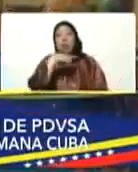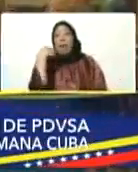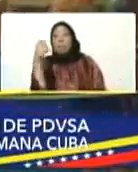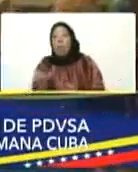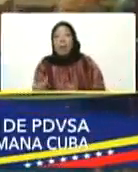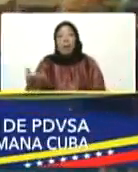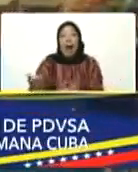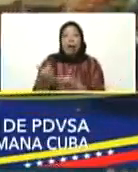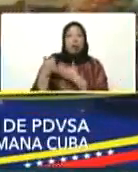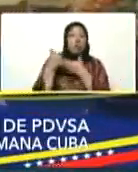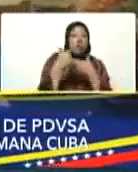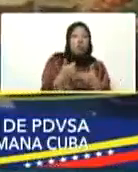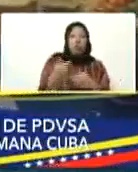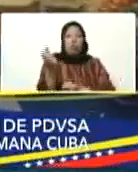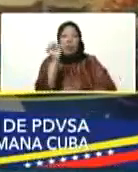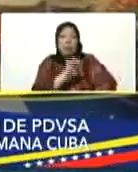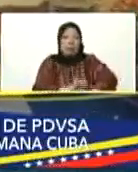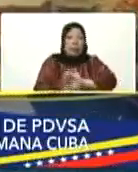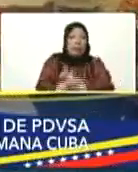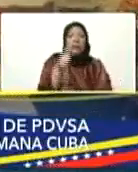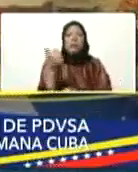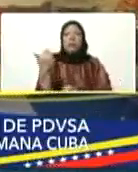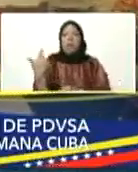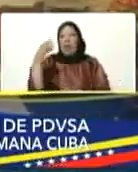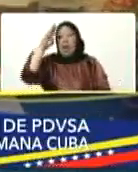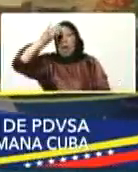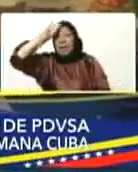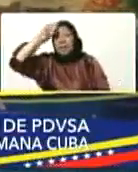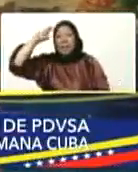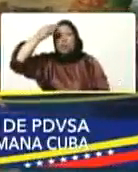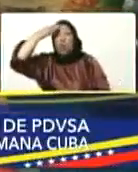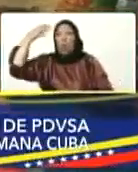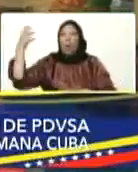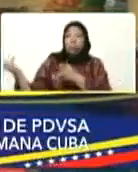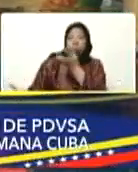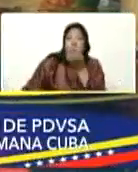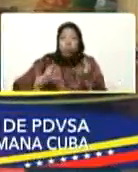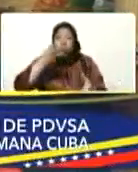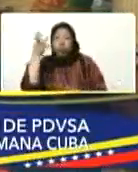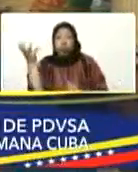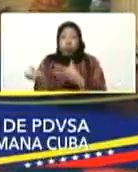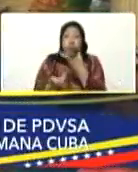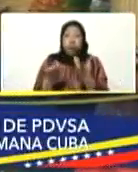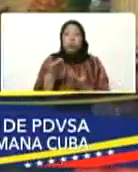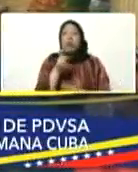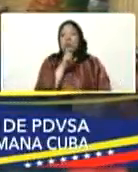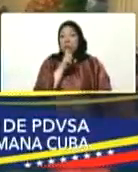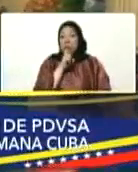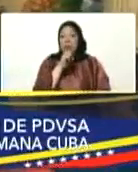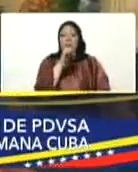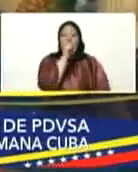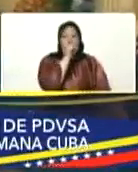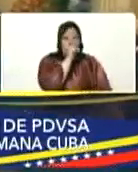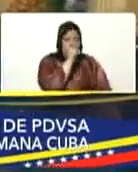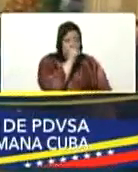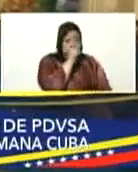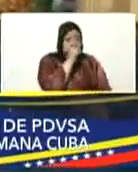horas aciagas que vivió la mayor de las Antillas y que ha sido justamente... Ciudadana Raquel Angélica Figuera